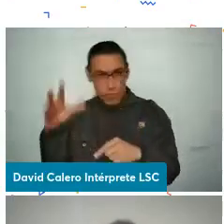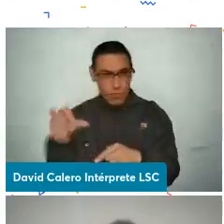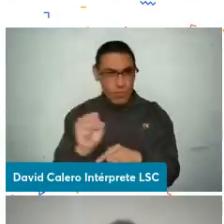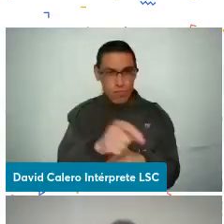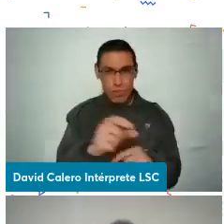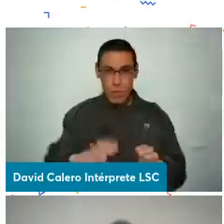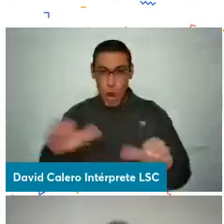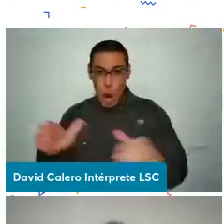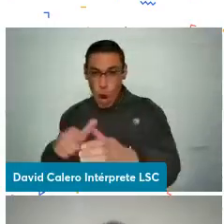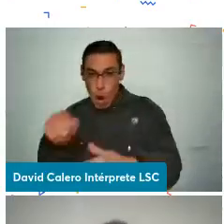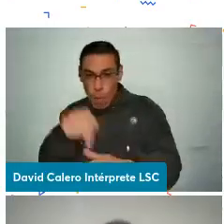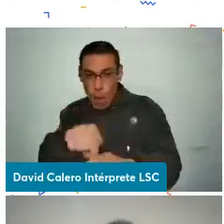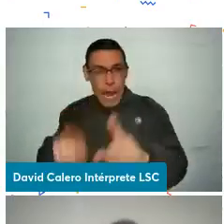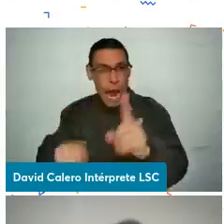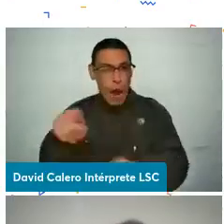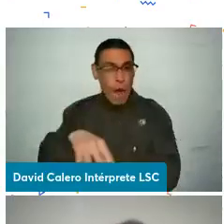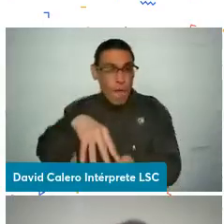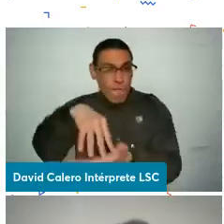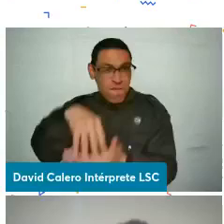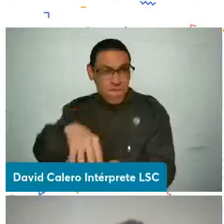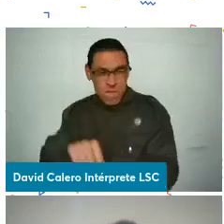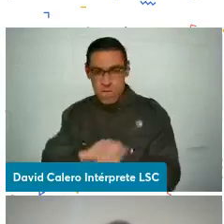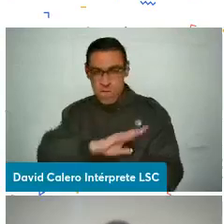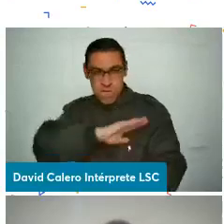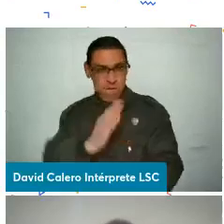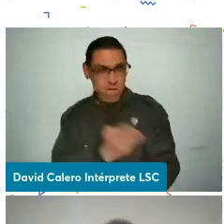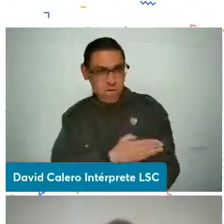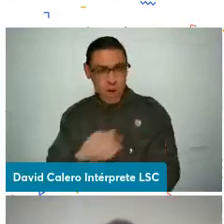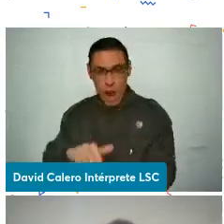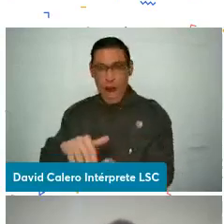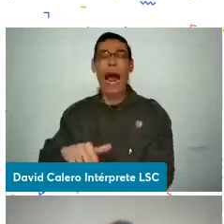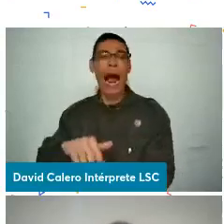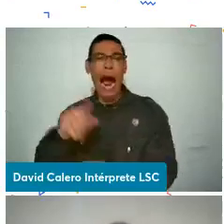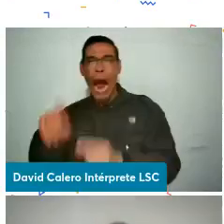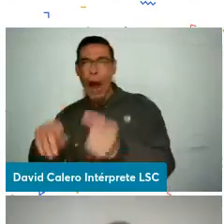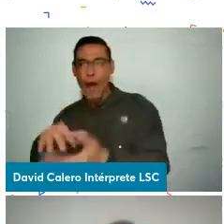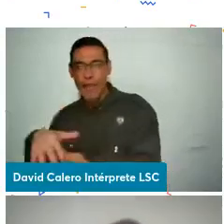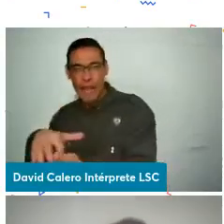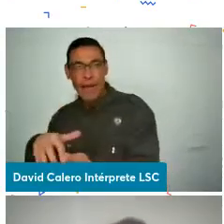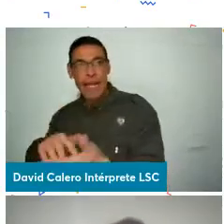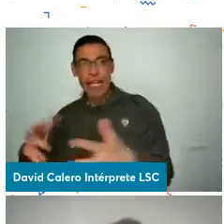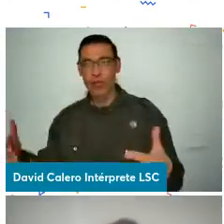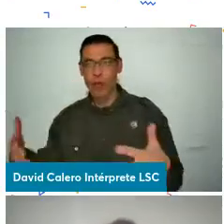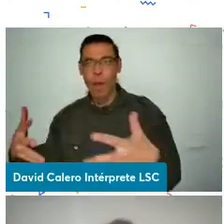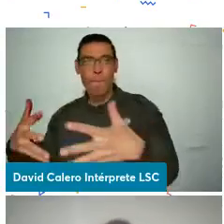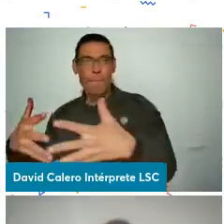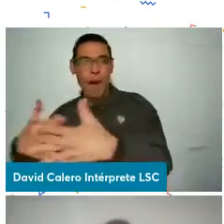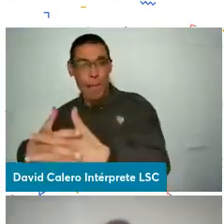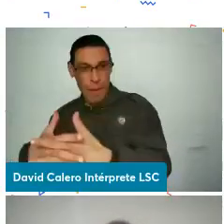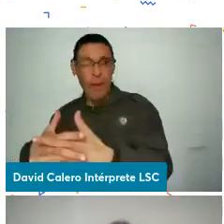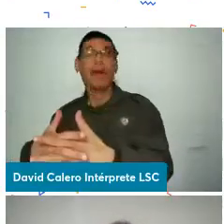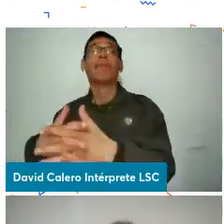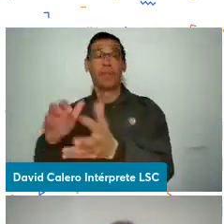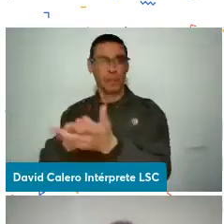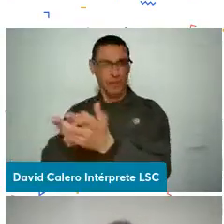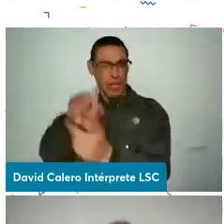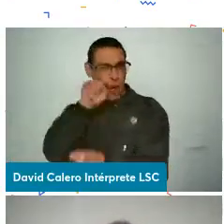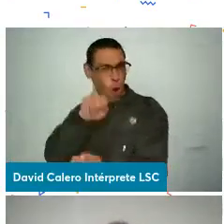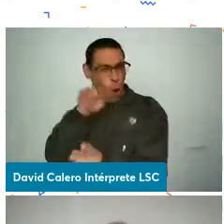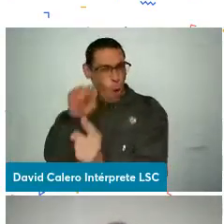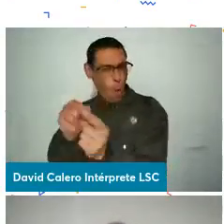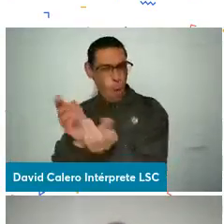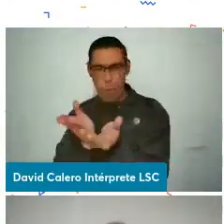Y pues esto pues hace pues una dinámica mucho más agradable, mucho más centrada en el estudiante, ¿listo?